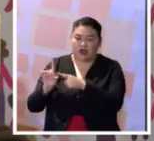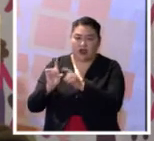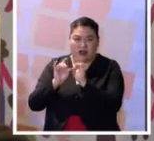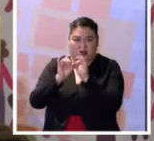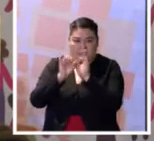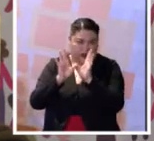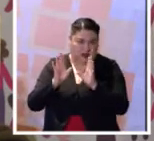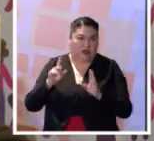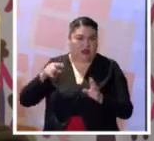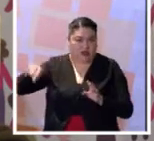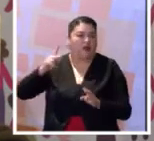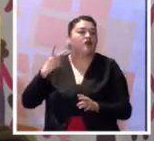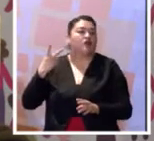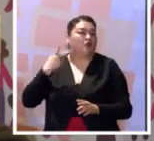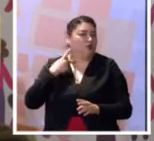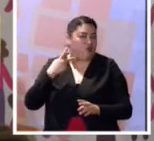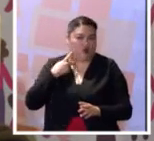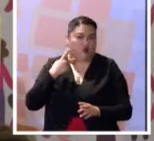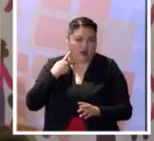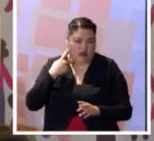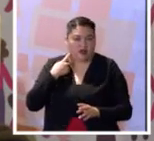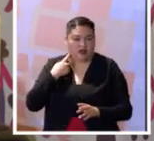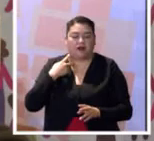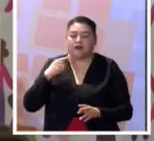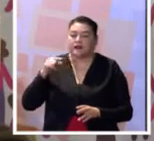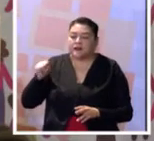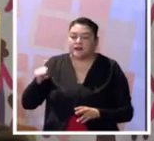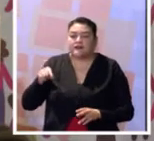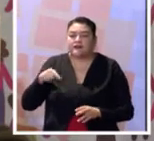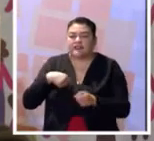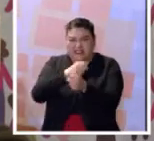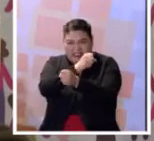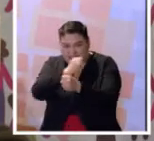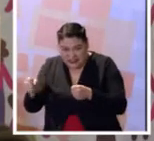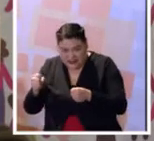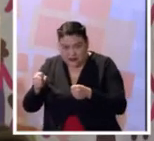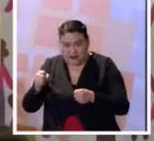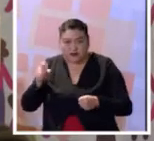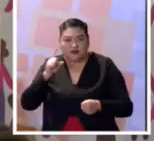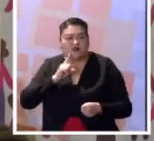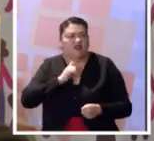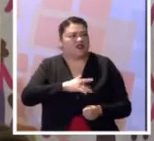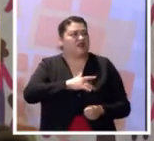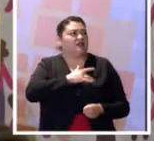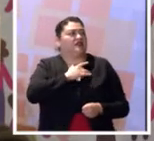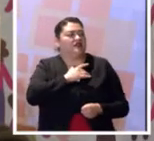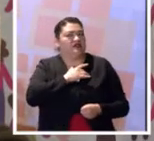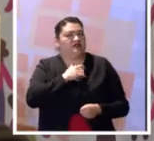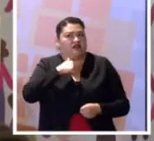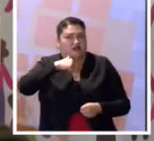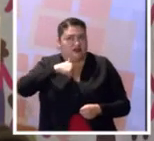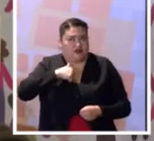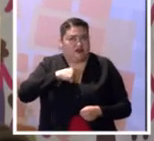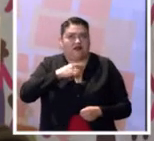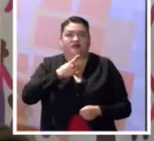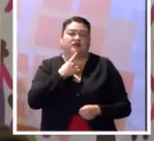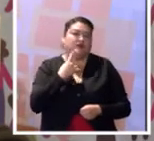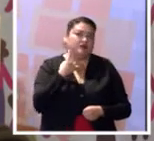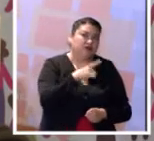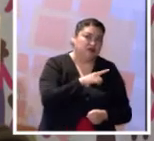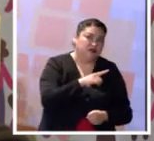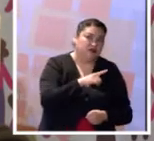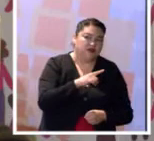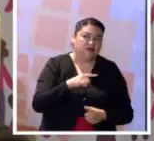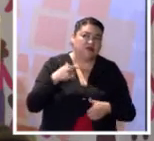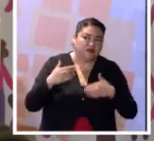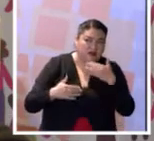ámbito político, tienen que hacer un balance muy importante sobre las consecuencias o represalias que les